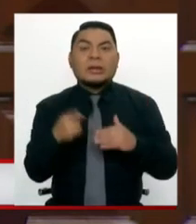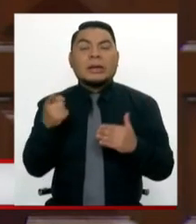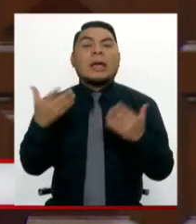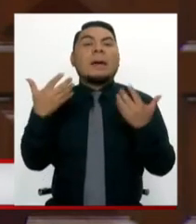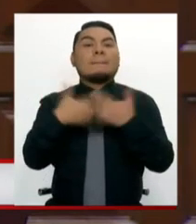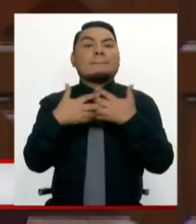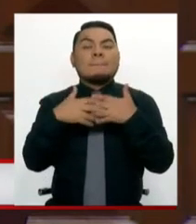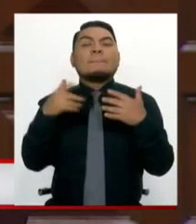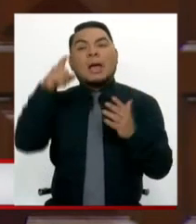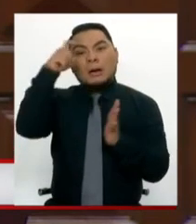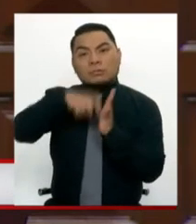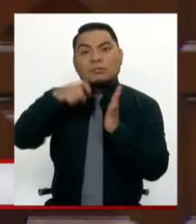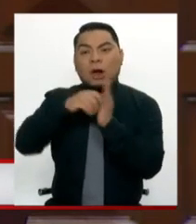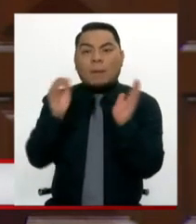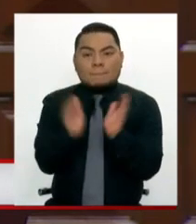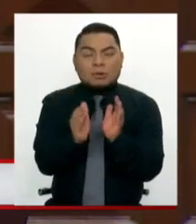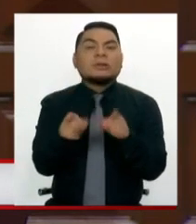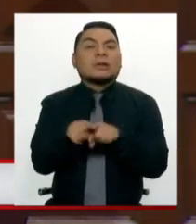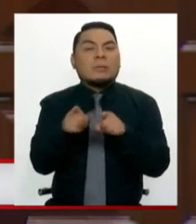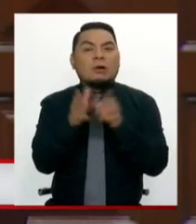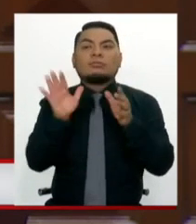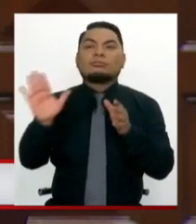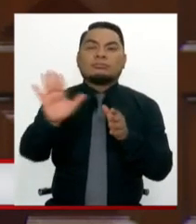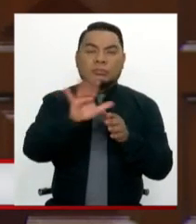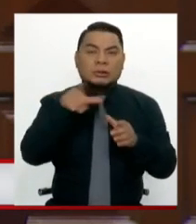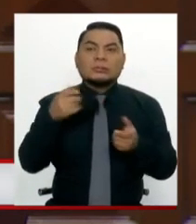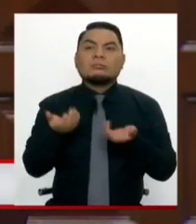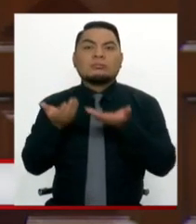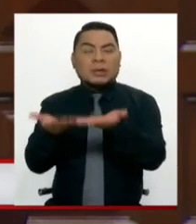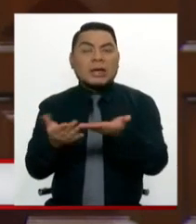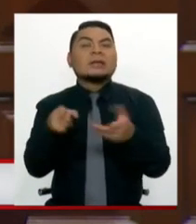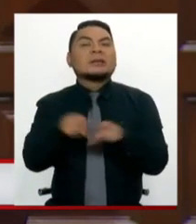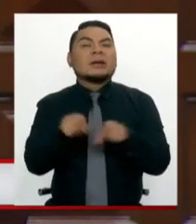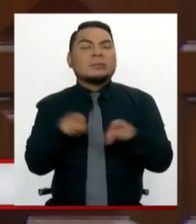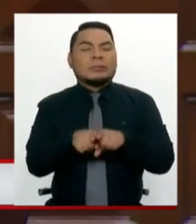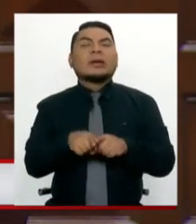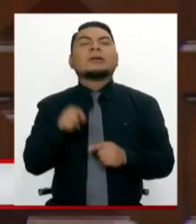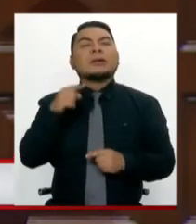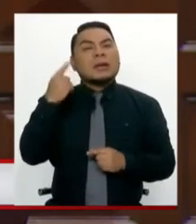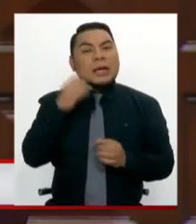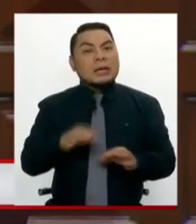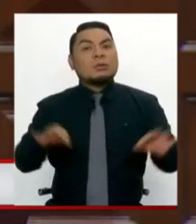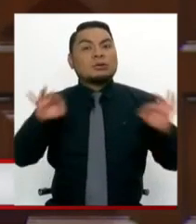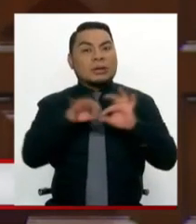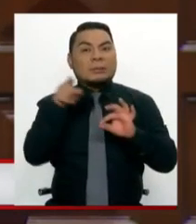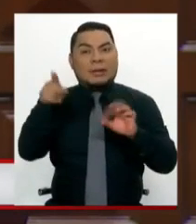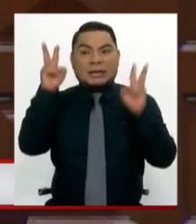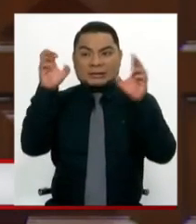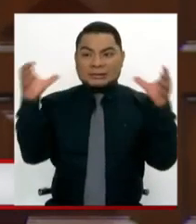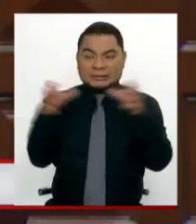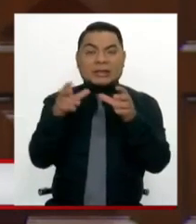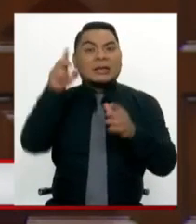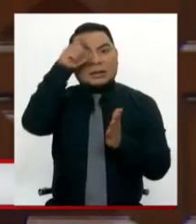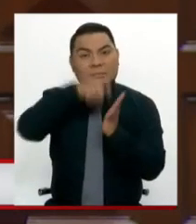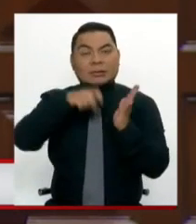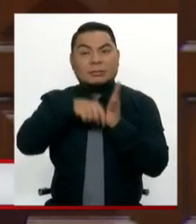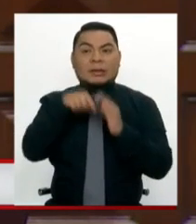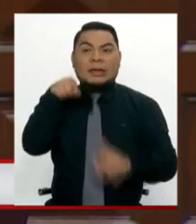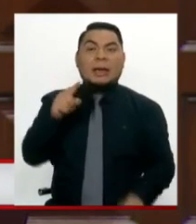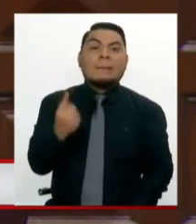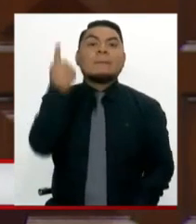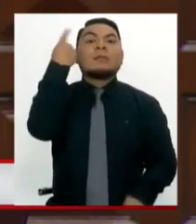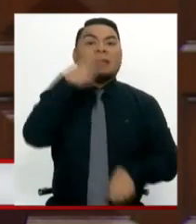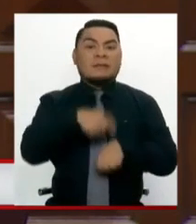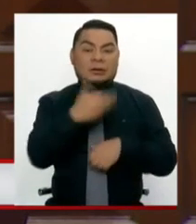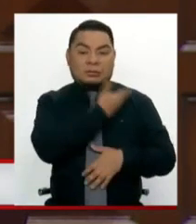pequeña minería y minería artesanal, constituyendo un hito fundamental para el sector minero. Por primera vez,